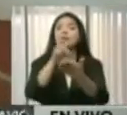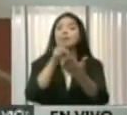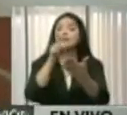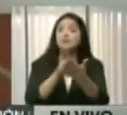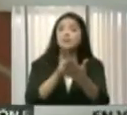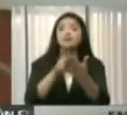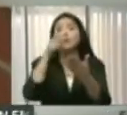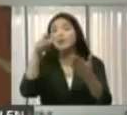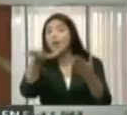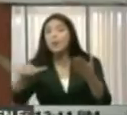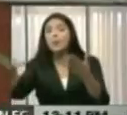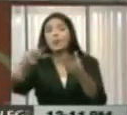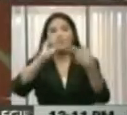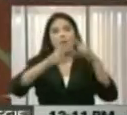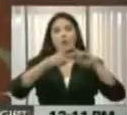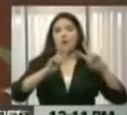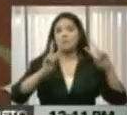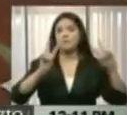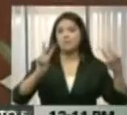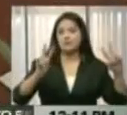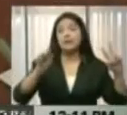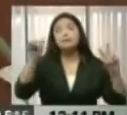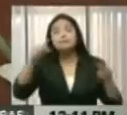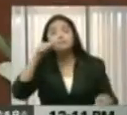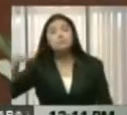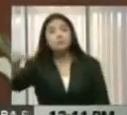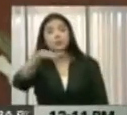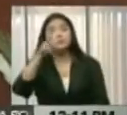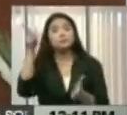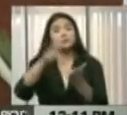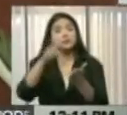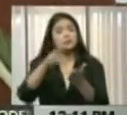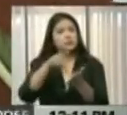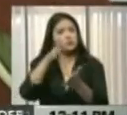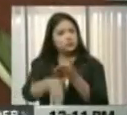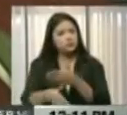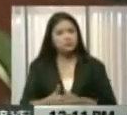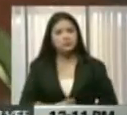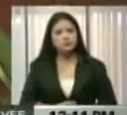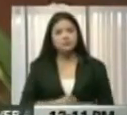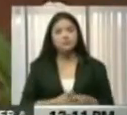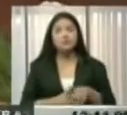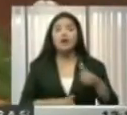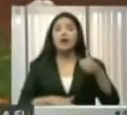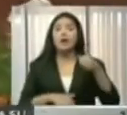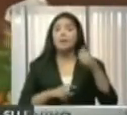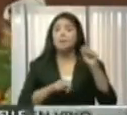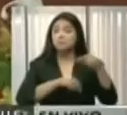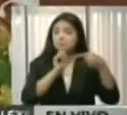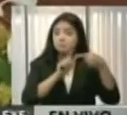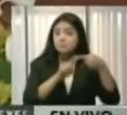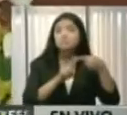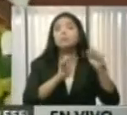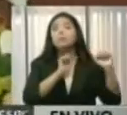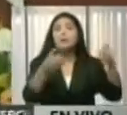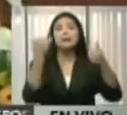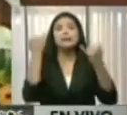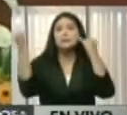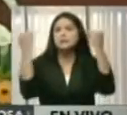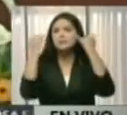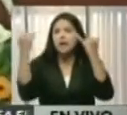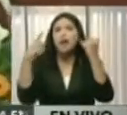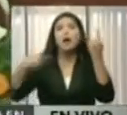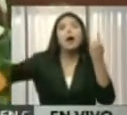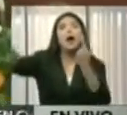paz. La participación de la sociedad será A, en función de iniciativas y